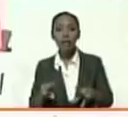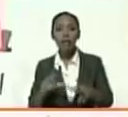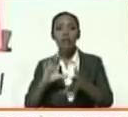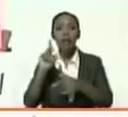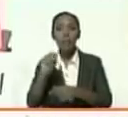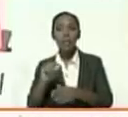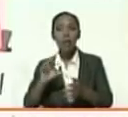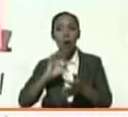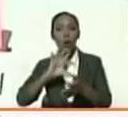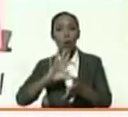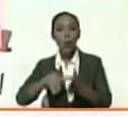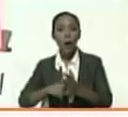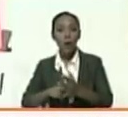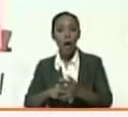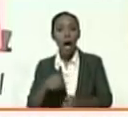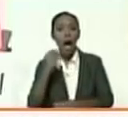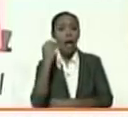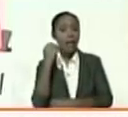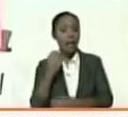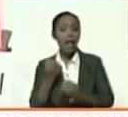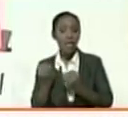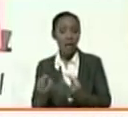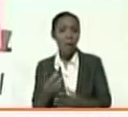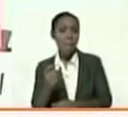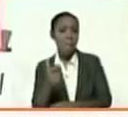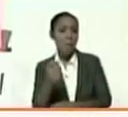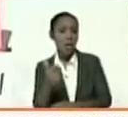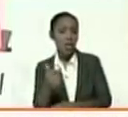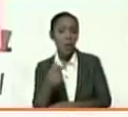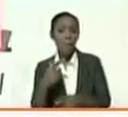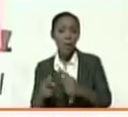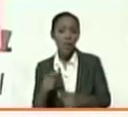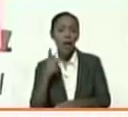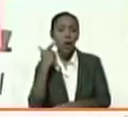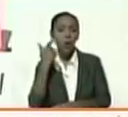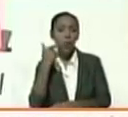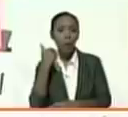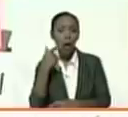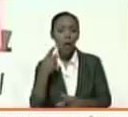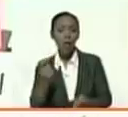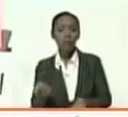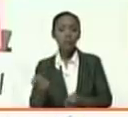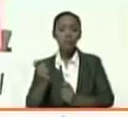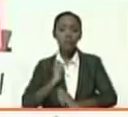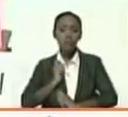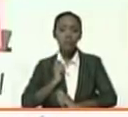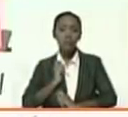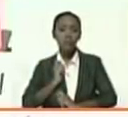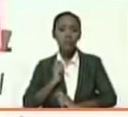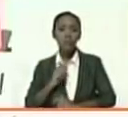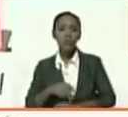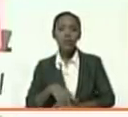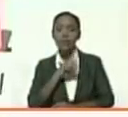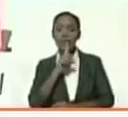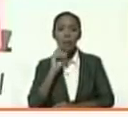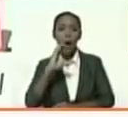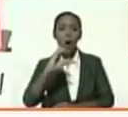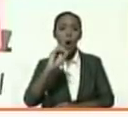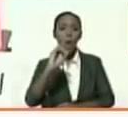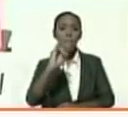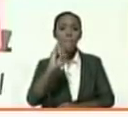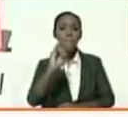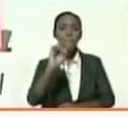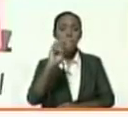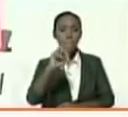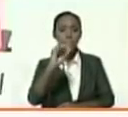Se lo robaron, a ellos les dan tres lochos, pero están acostumbrados a cobrar comisiones, por eso se quedan tranquilos, ¿ves? Están acostumbrados a que les paguen por